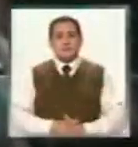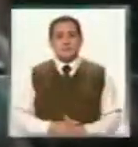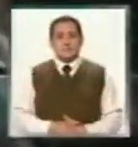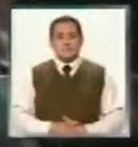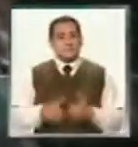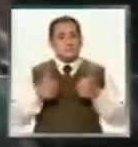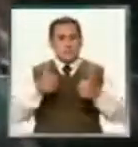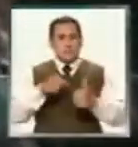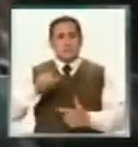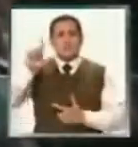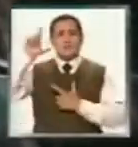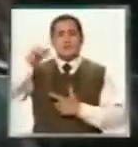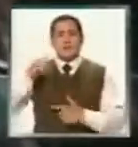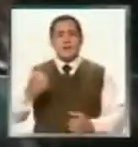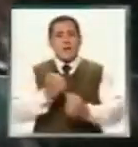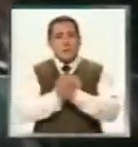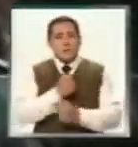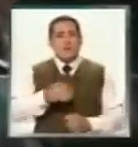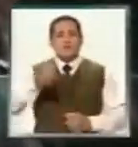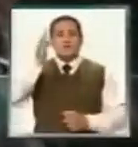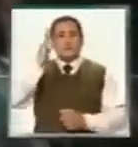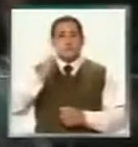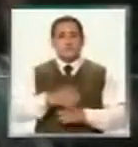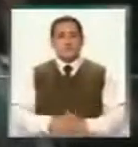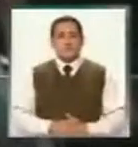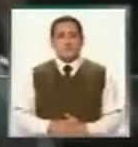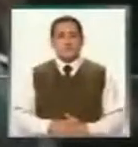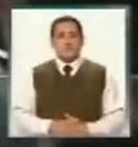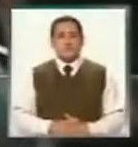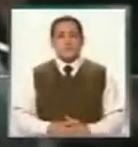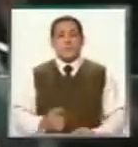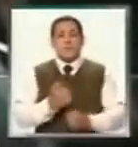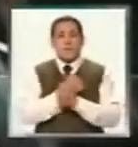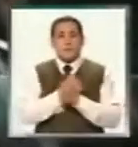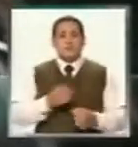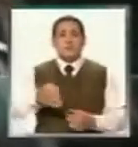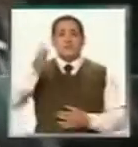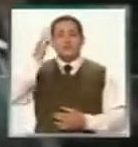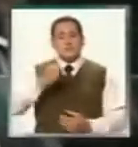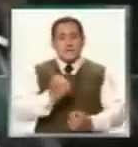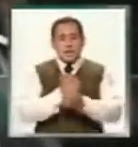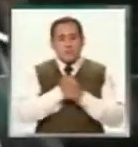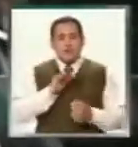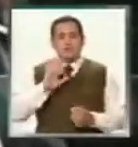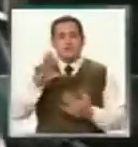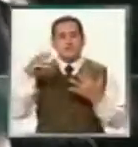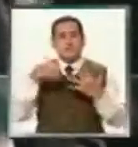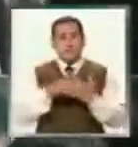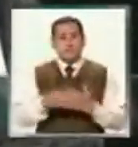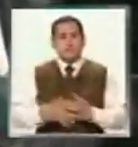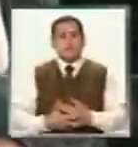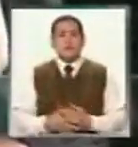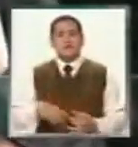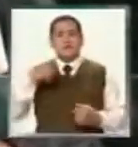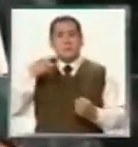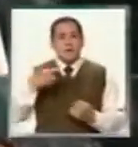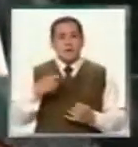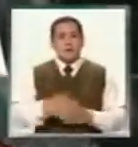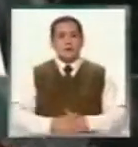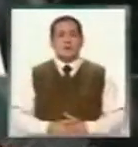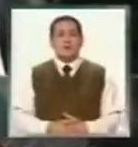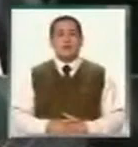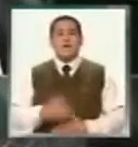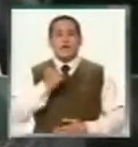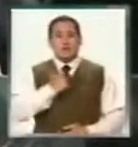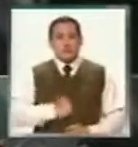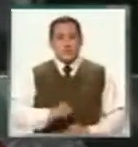buen militar, amó a Dios. Y amando a Dios, amó a su esposa, a sus padres, y a